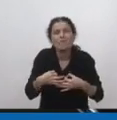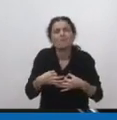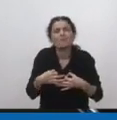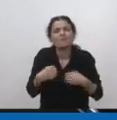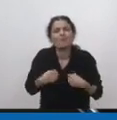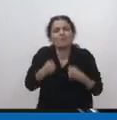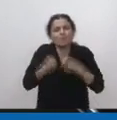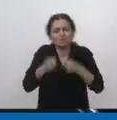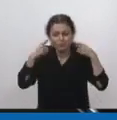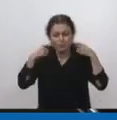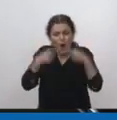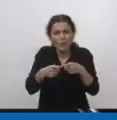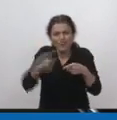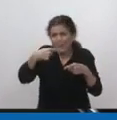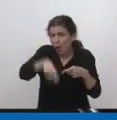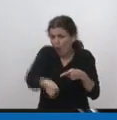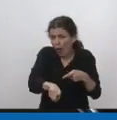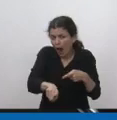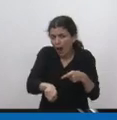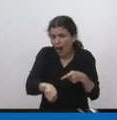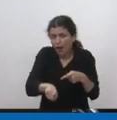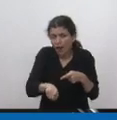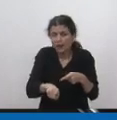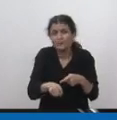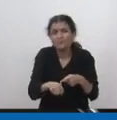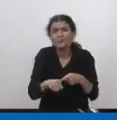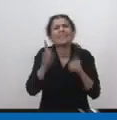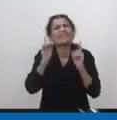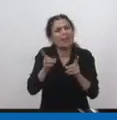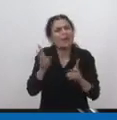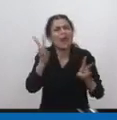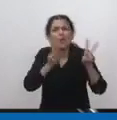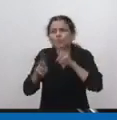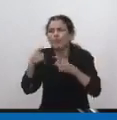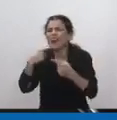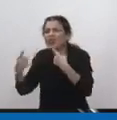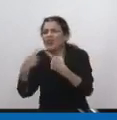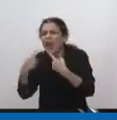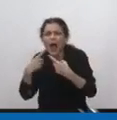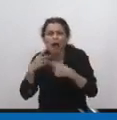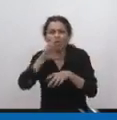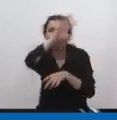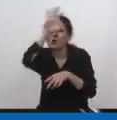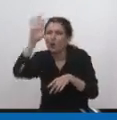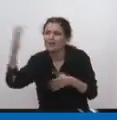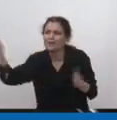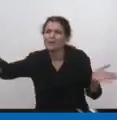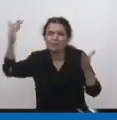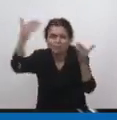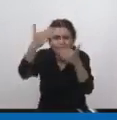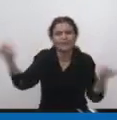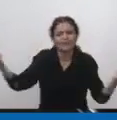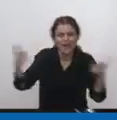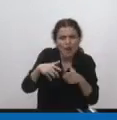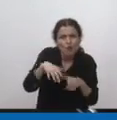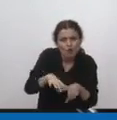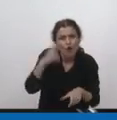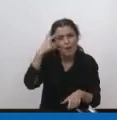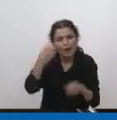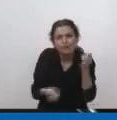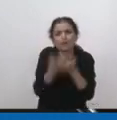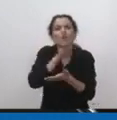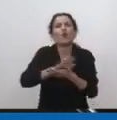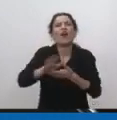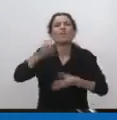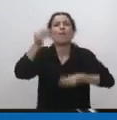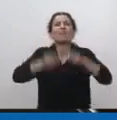fuerza y la energía y los diálogos interprovinciales para la elaboración del